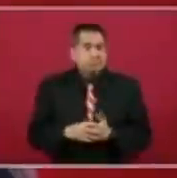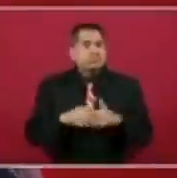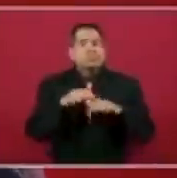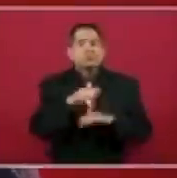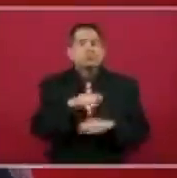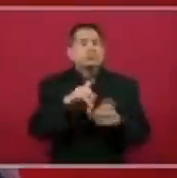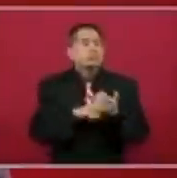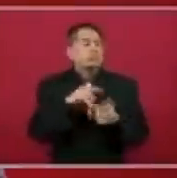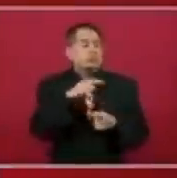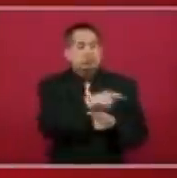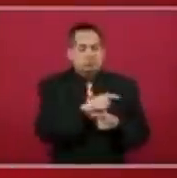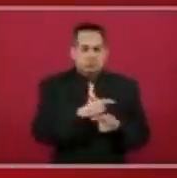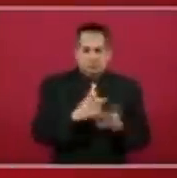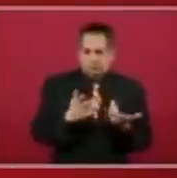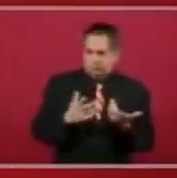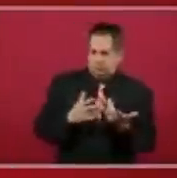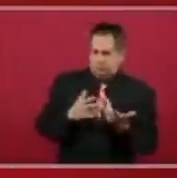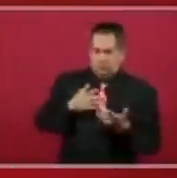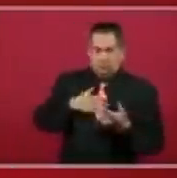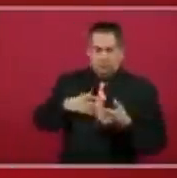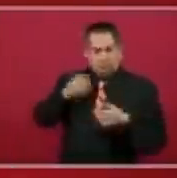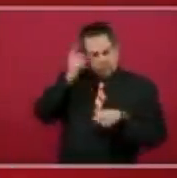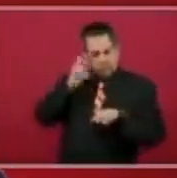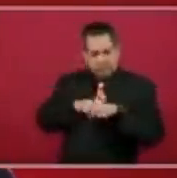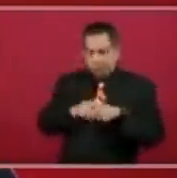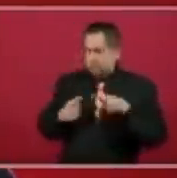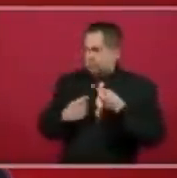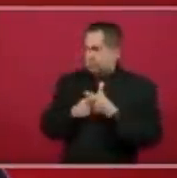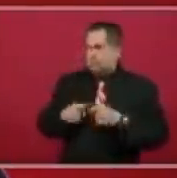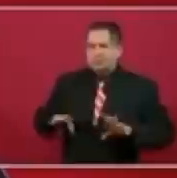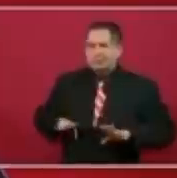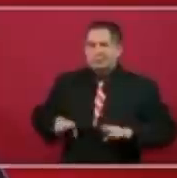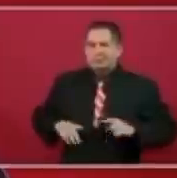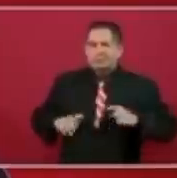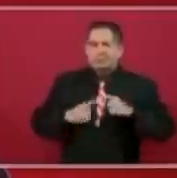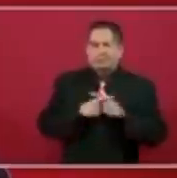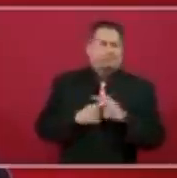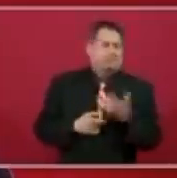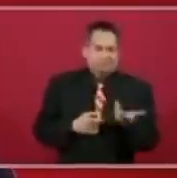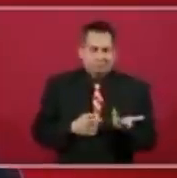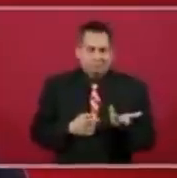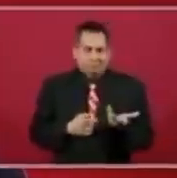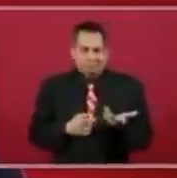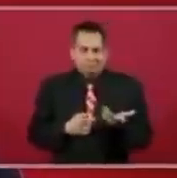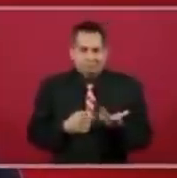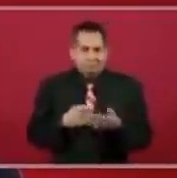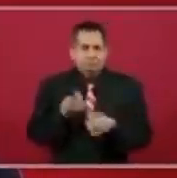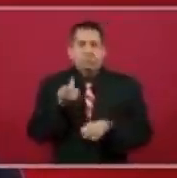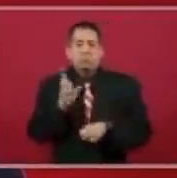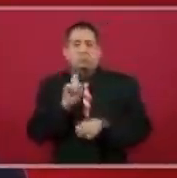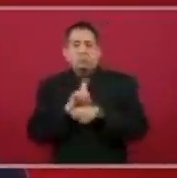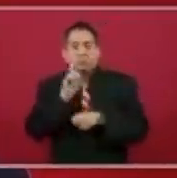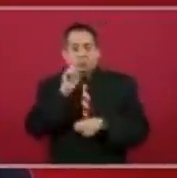sobre conflicto de intereses no se hace de un día para otro.